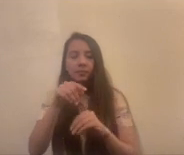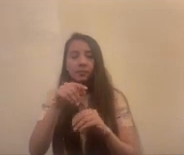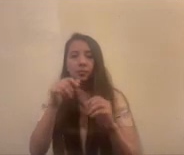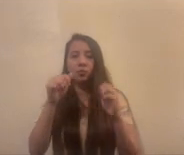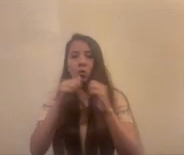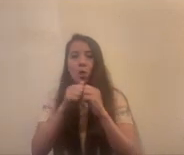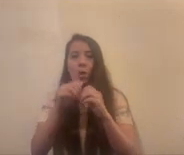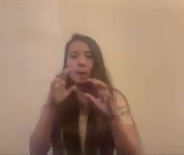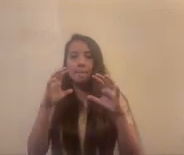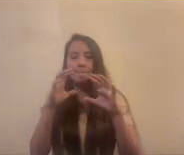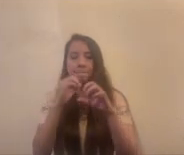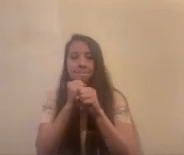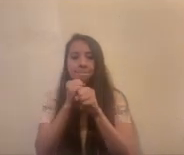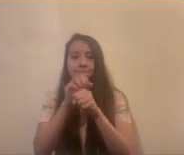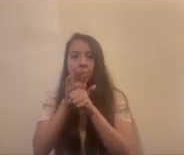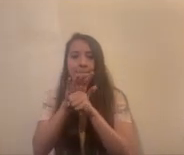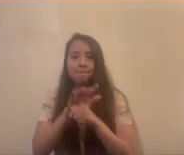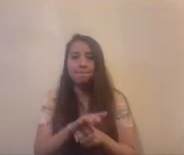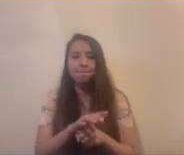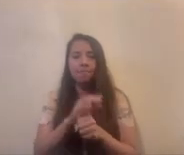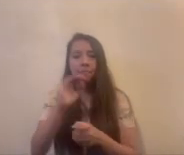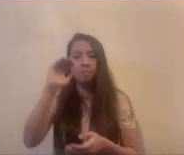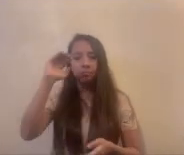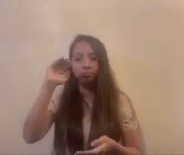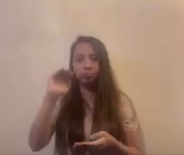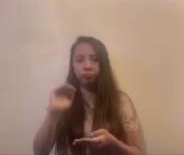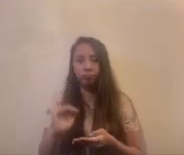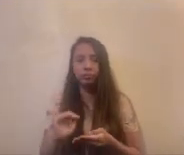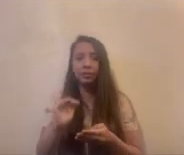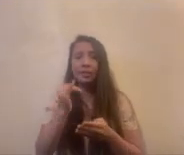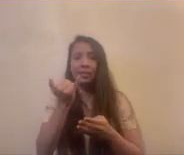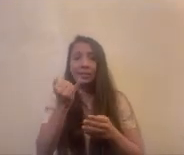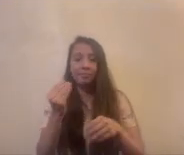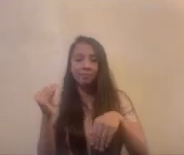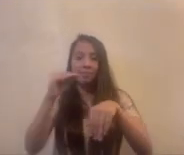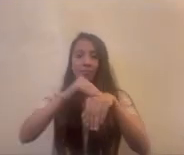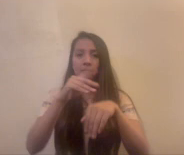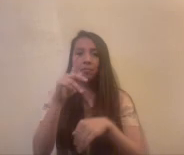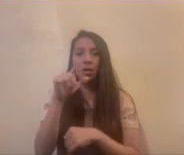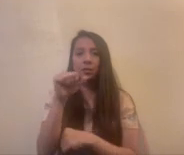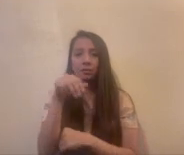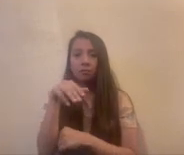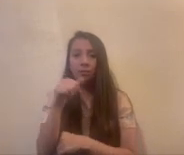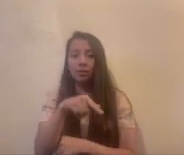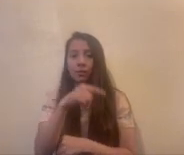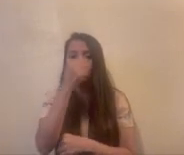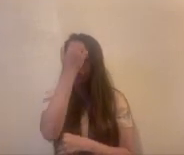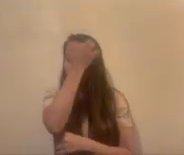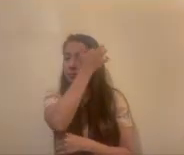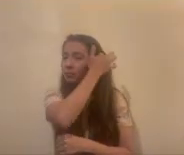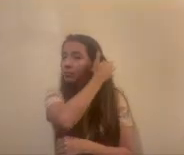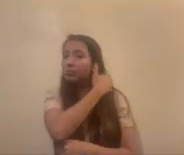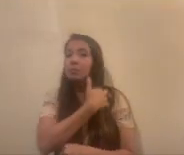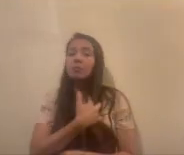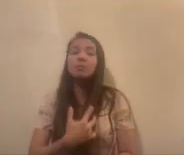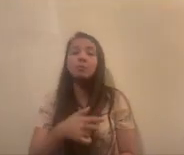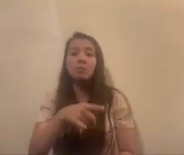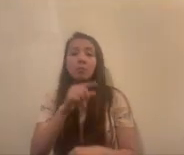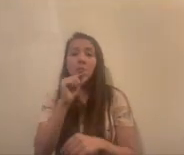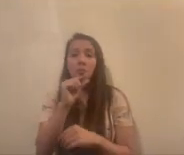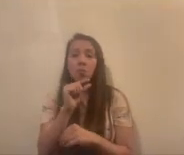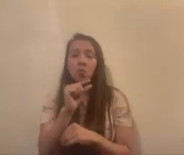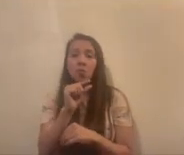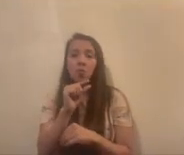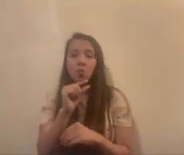mantenimiento a baja presión durante 4 horas y con el añadido de plasma, ha habido un retraso en